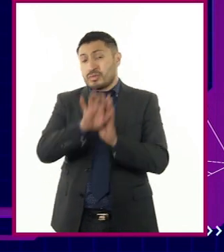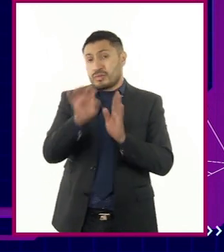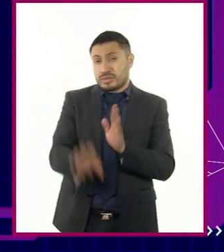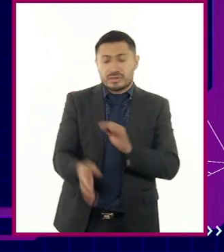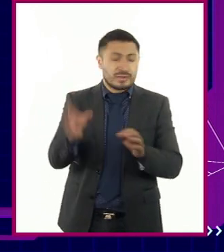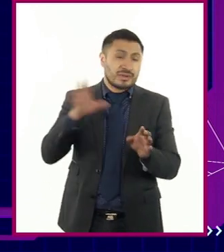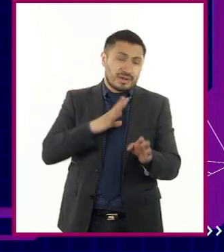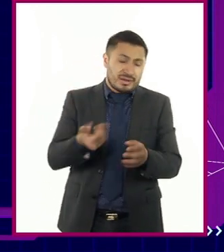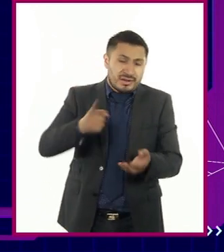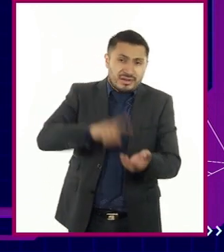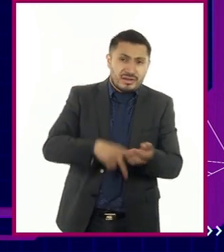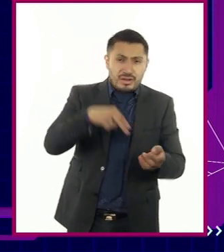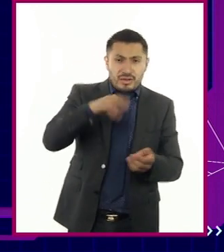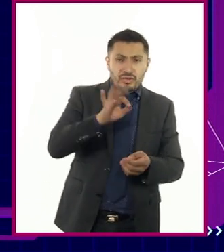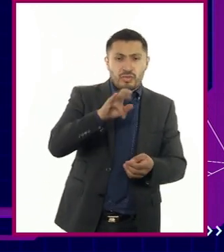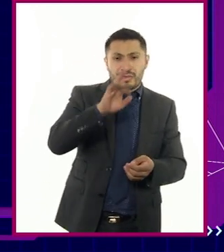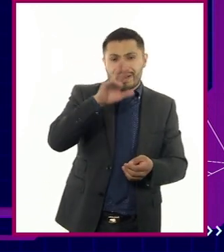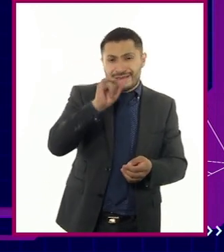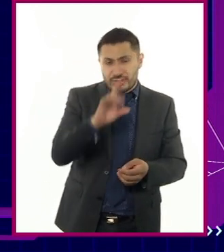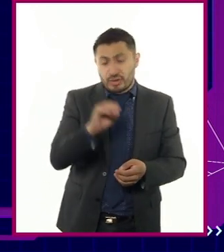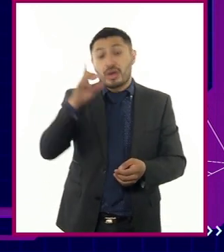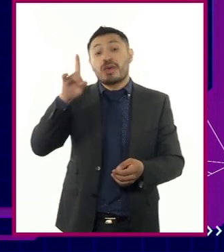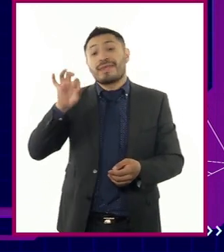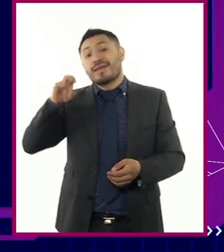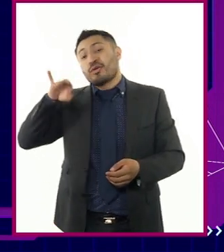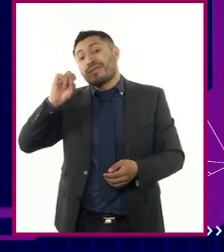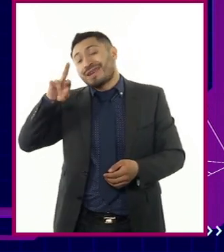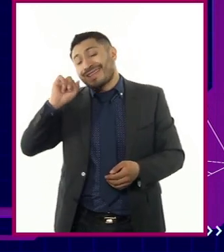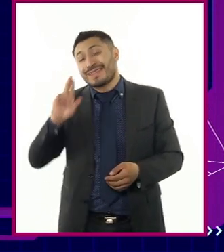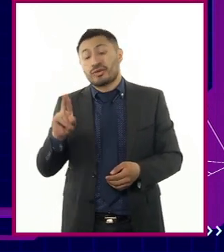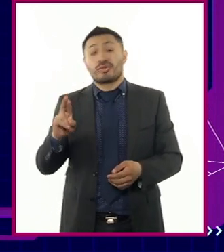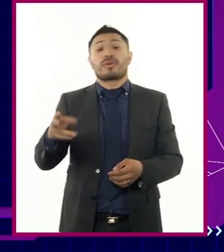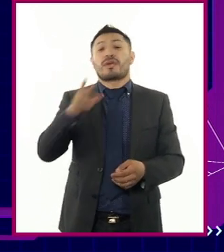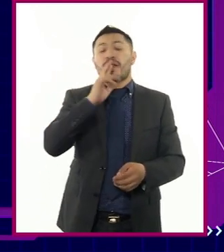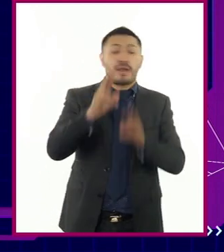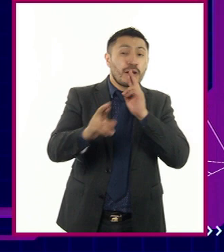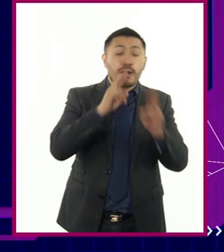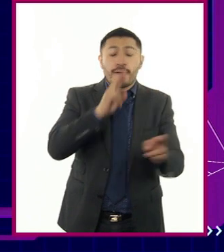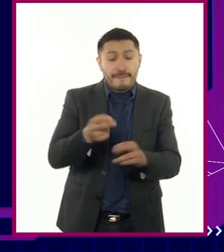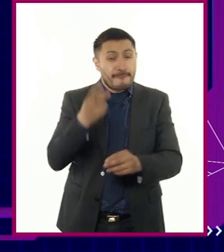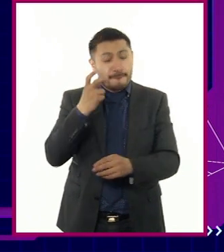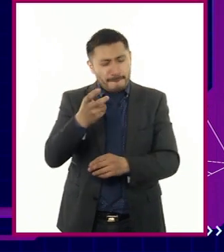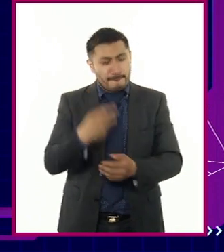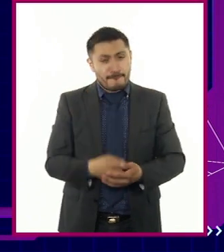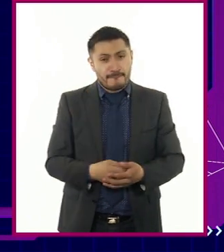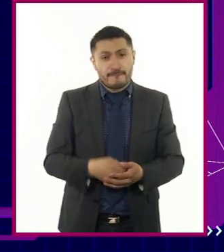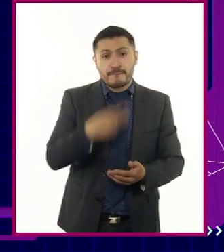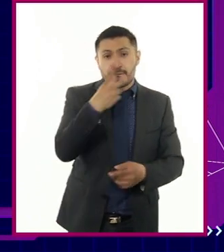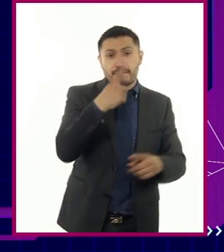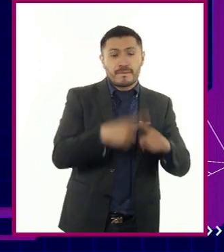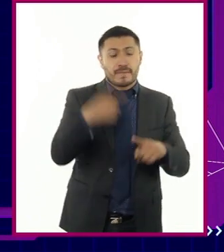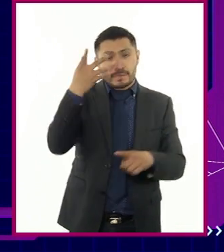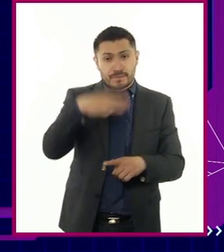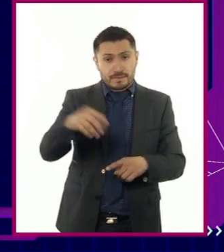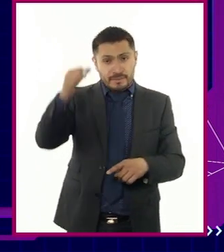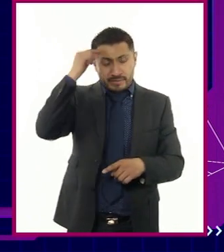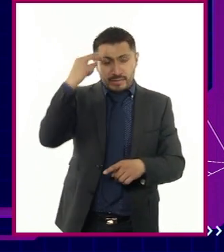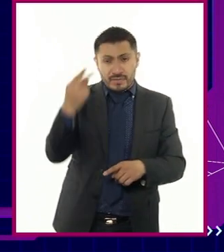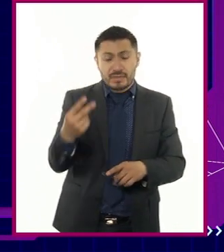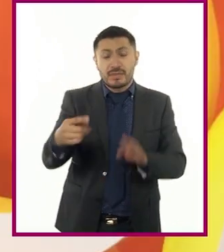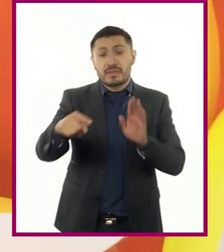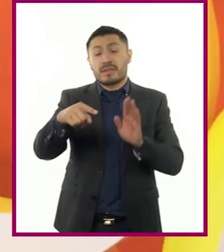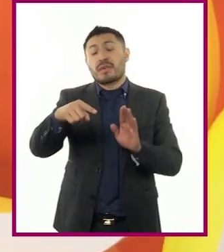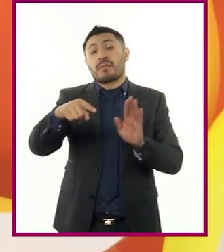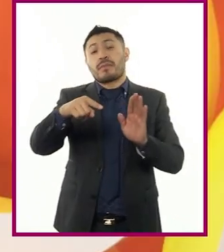en el numerador y el denominador. El resultado con su unidad de medida es 2 por 10 a la menos 6